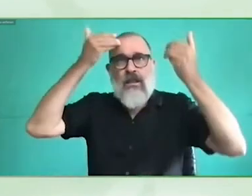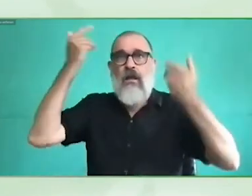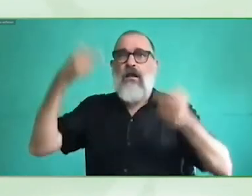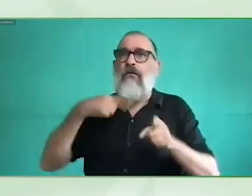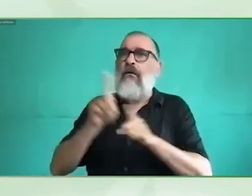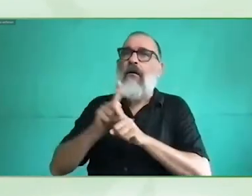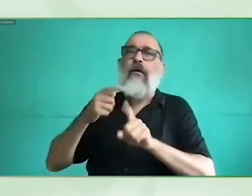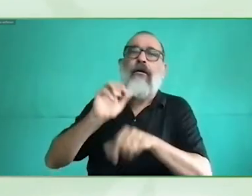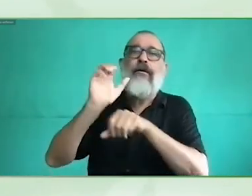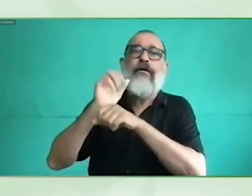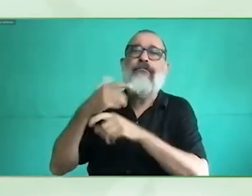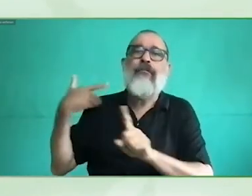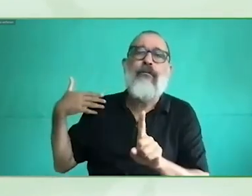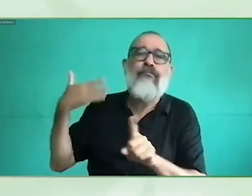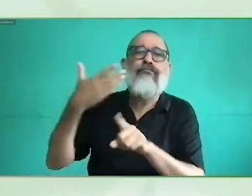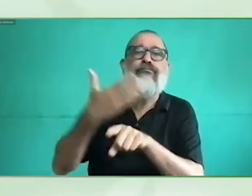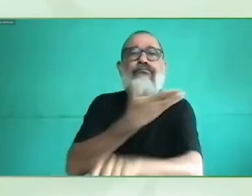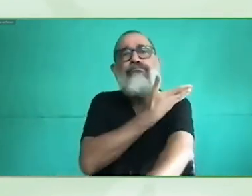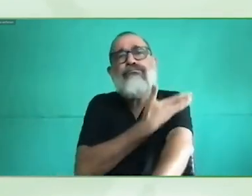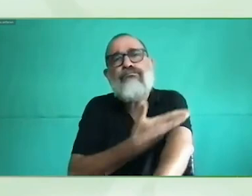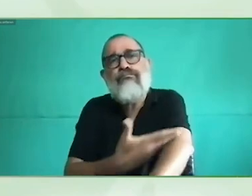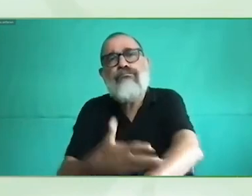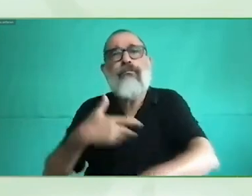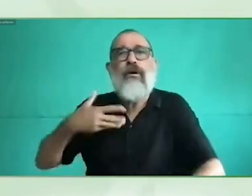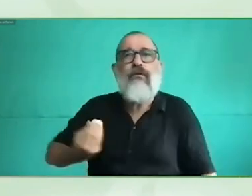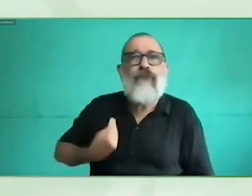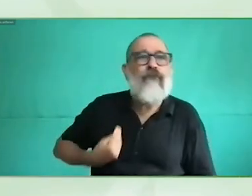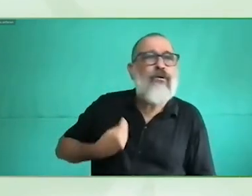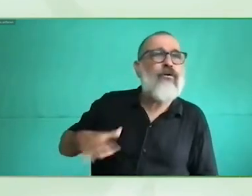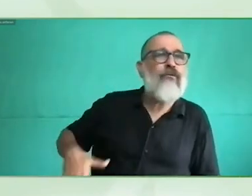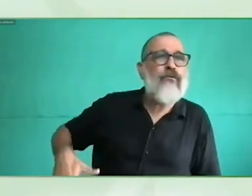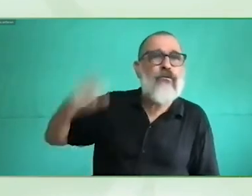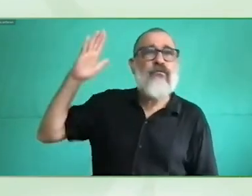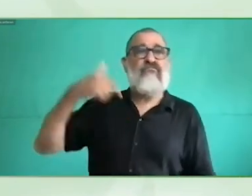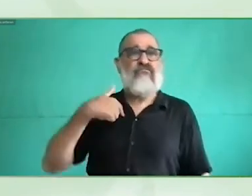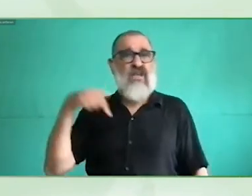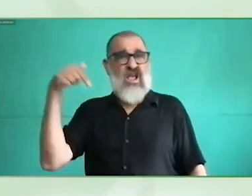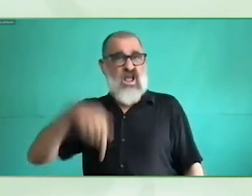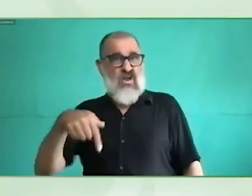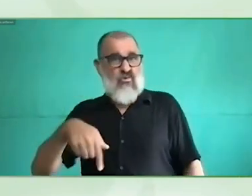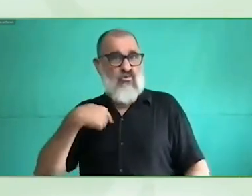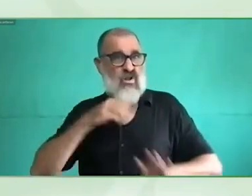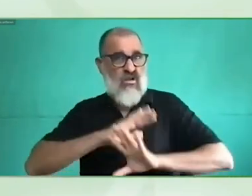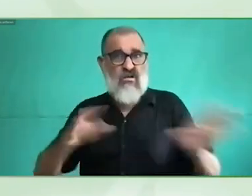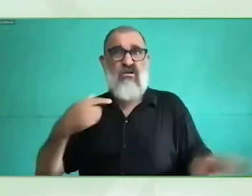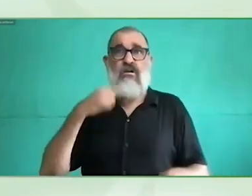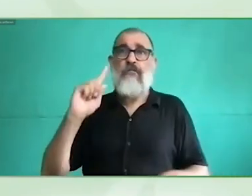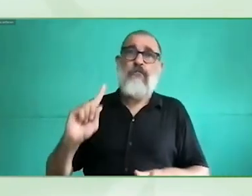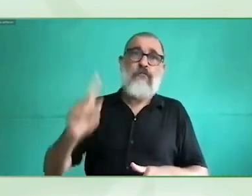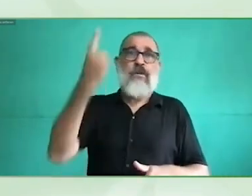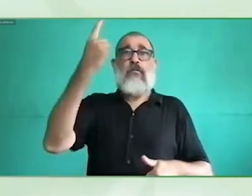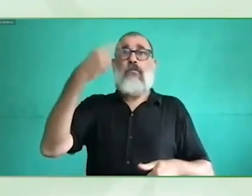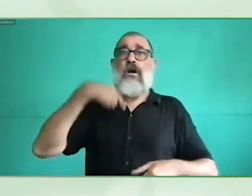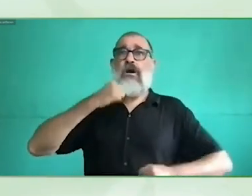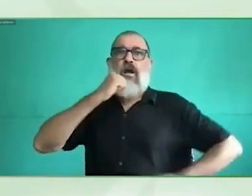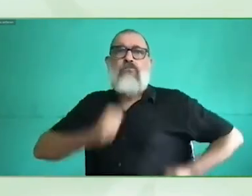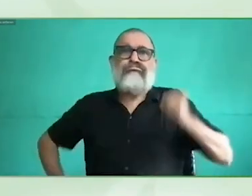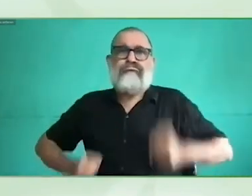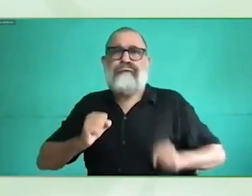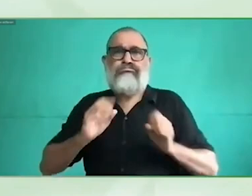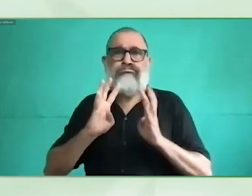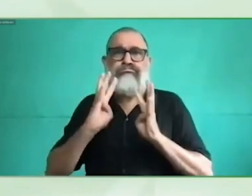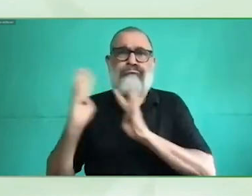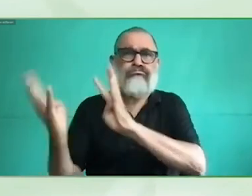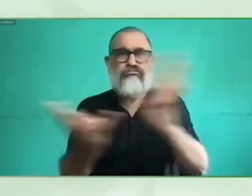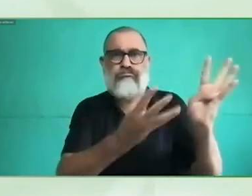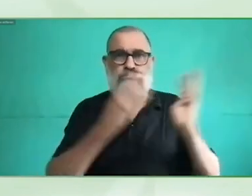ha sido una lucha bastante compleja Pero esto de alguna manera me